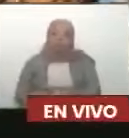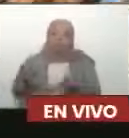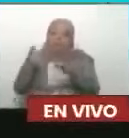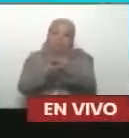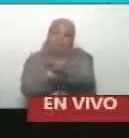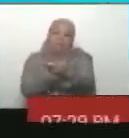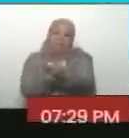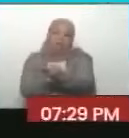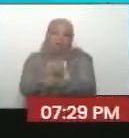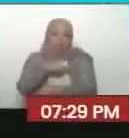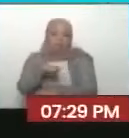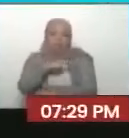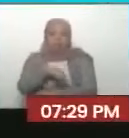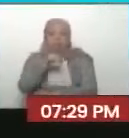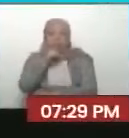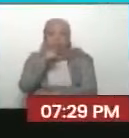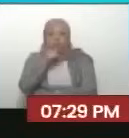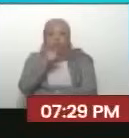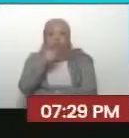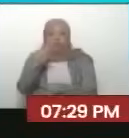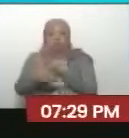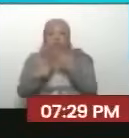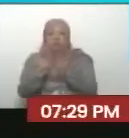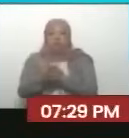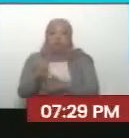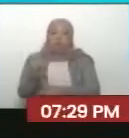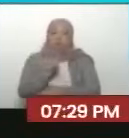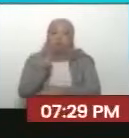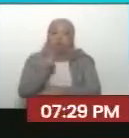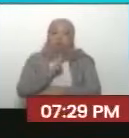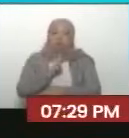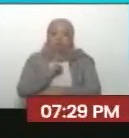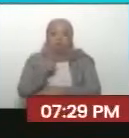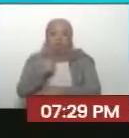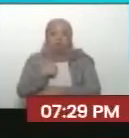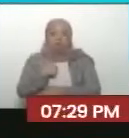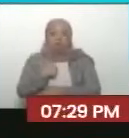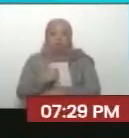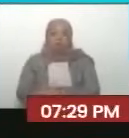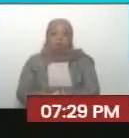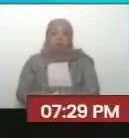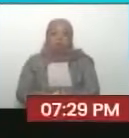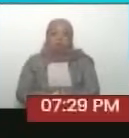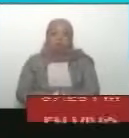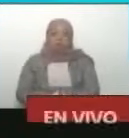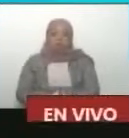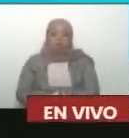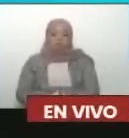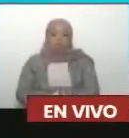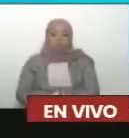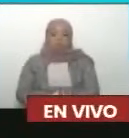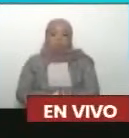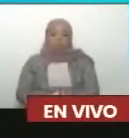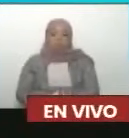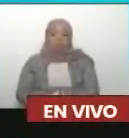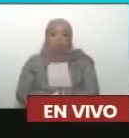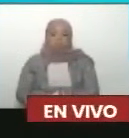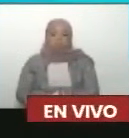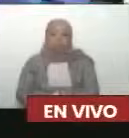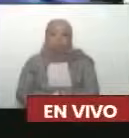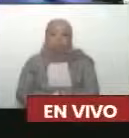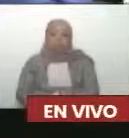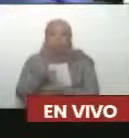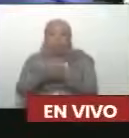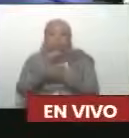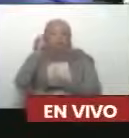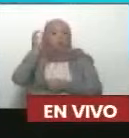Hermana en Cristo, Cristo Redentor. Karina, ustedes saben que es una mujer